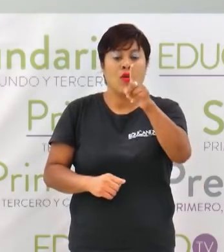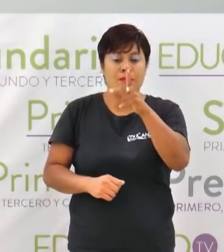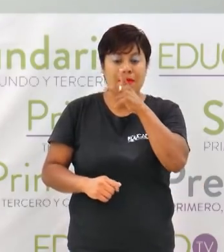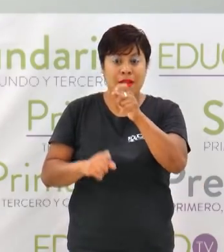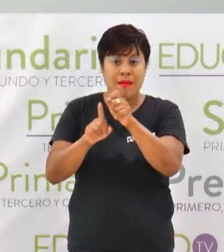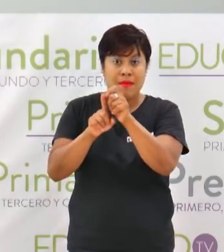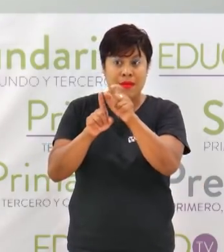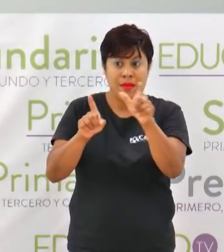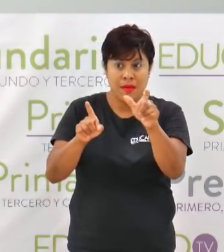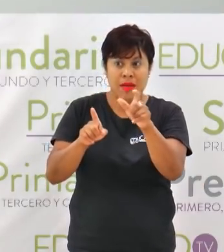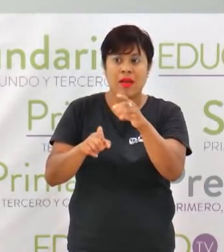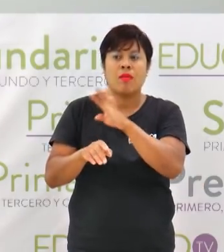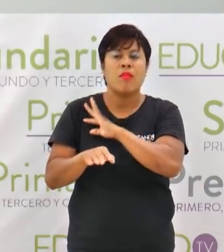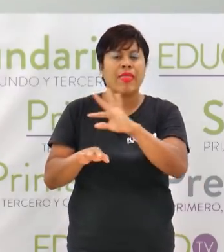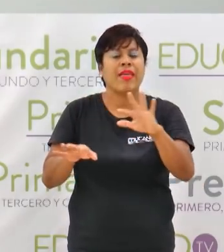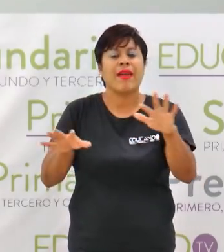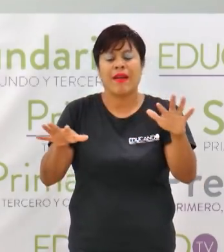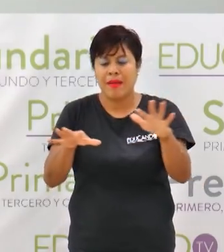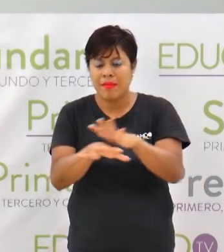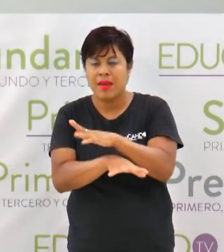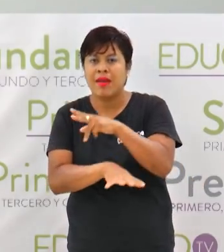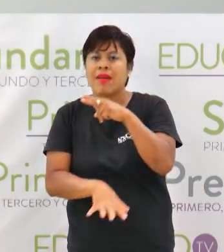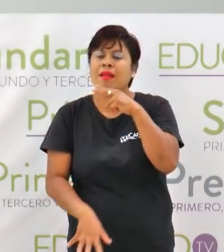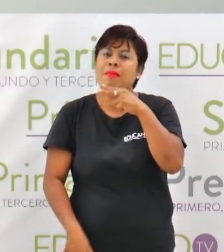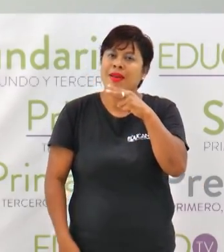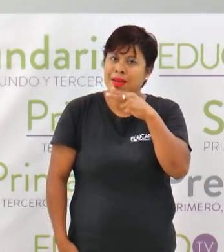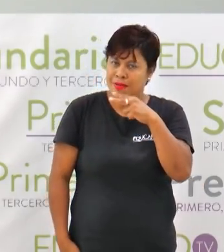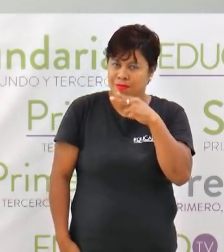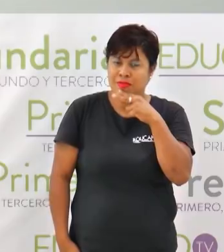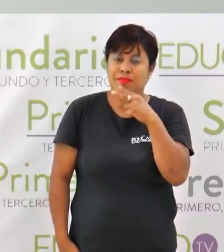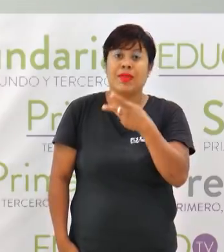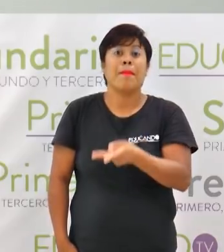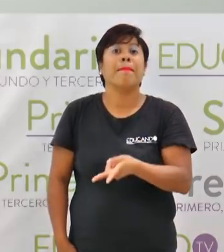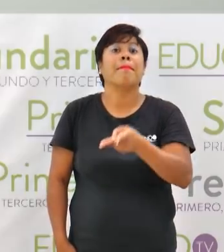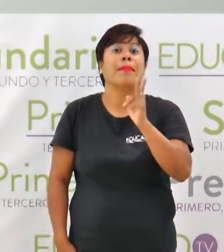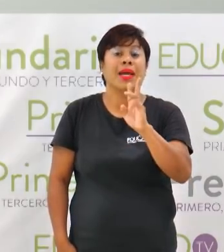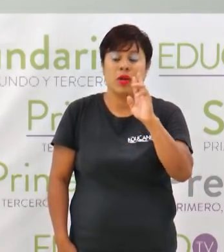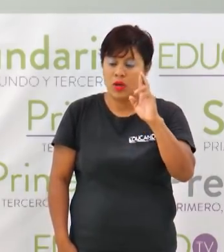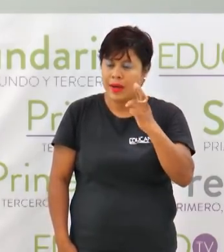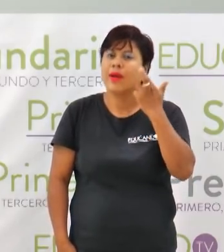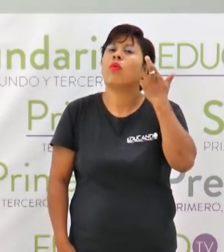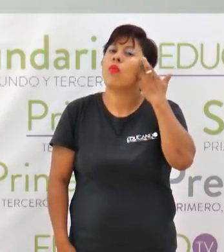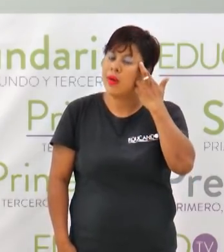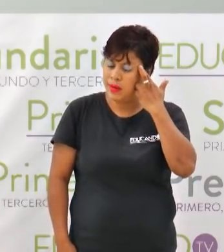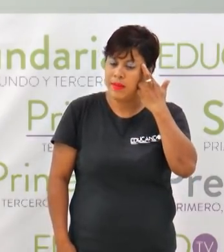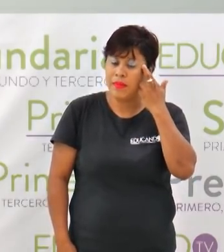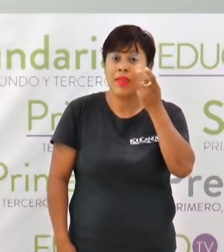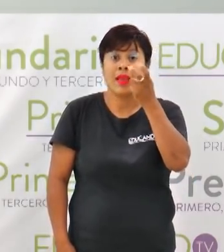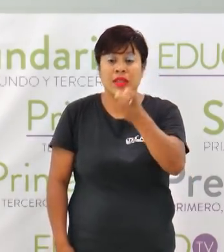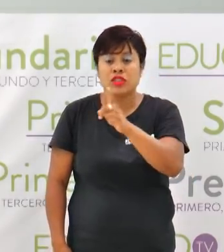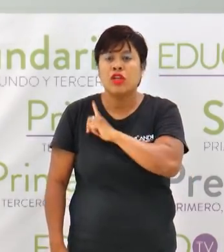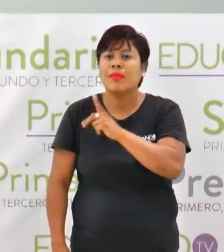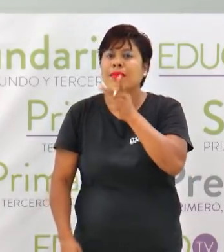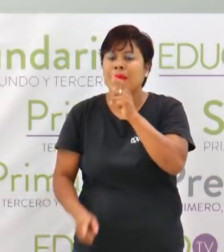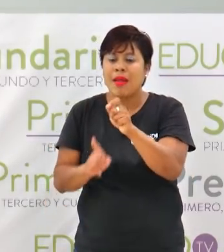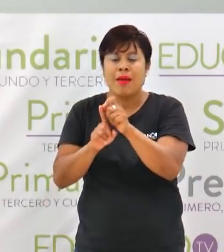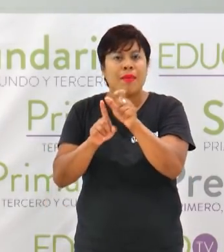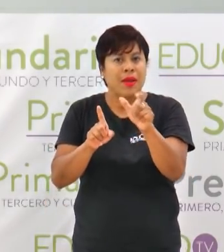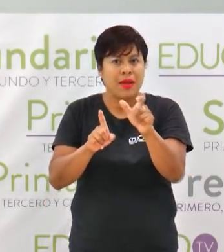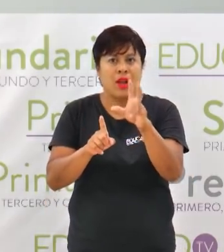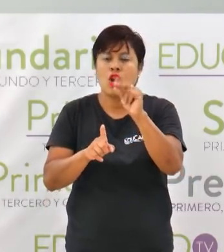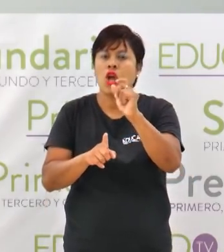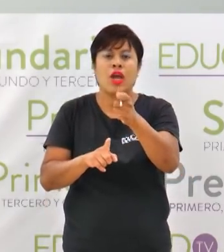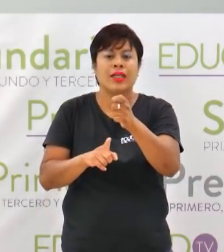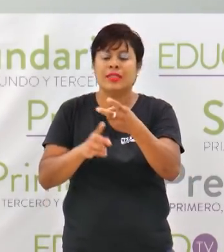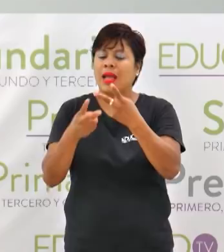una frase que modifica al verbo. Pero recuerda, es una frase,